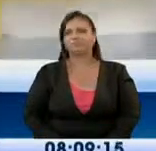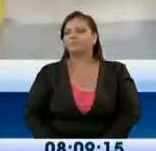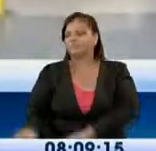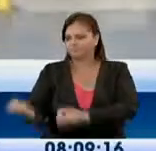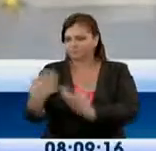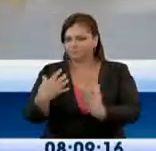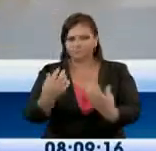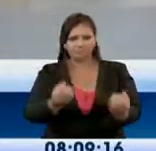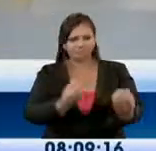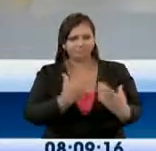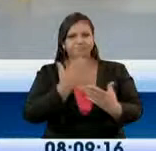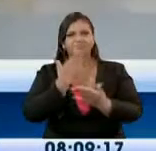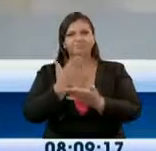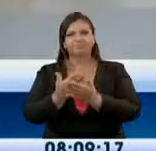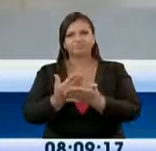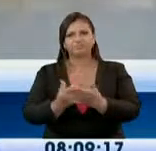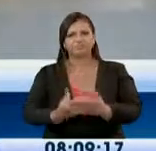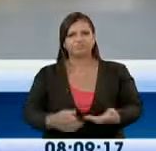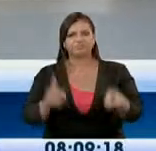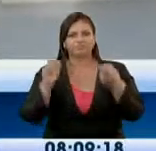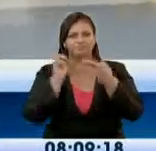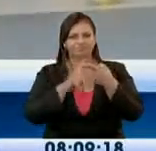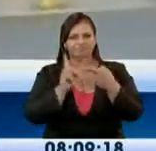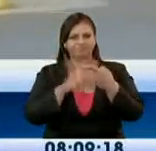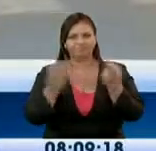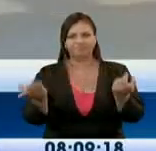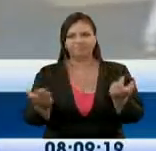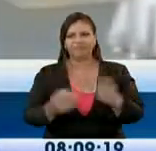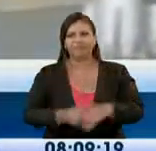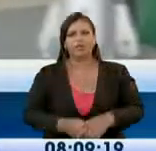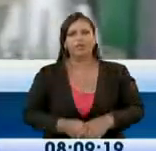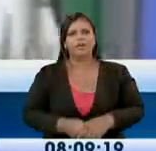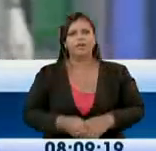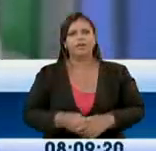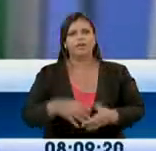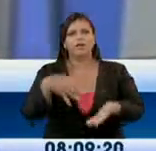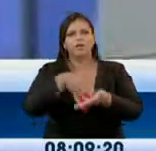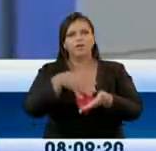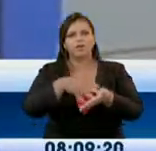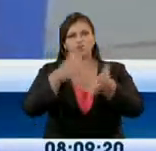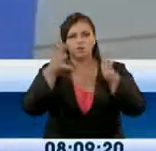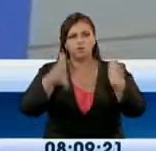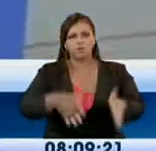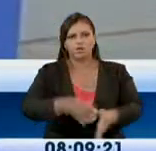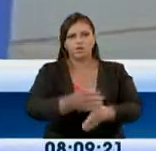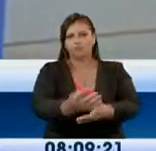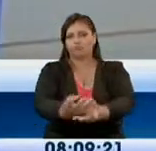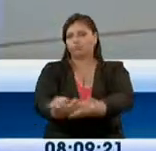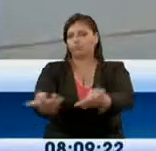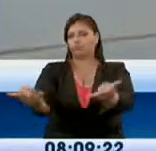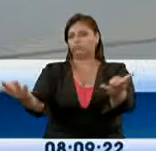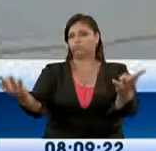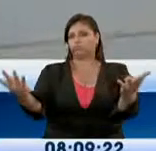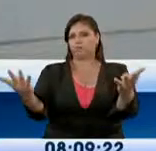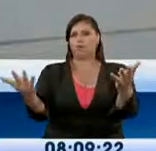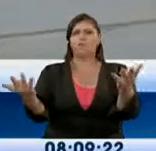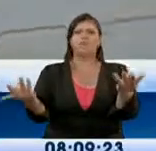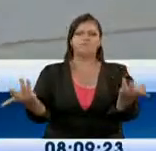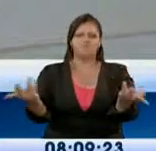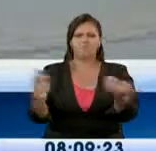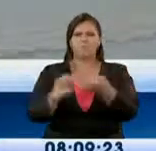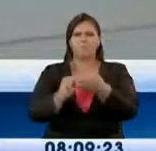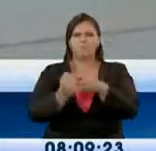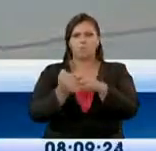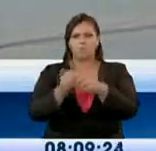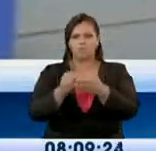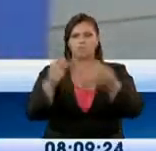pasajeros. Primero, que los estudiantes se aglomeran a esa hora para cometer actos vandálicos. Segundo, que aprovechan también